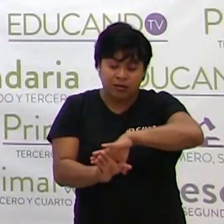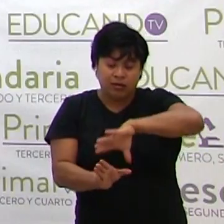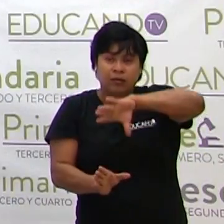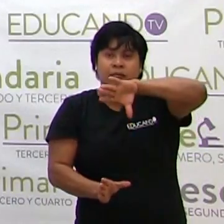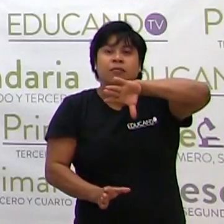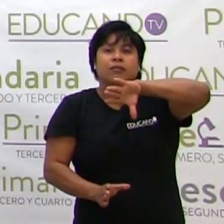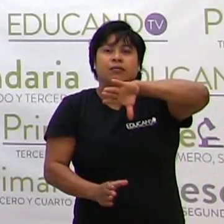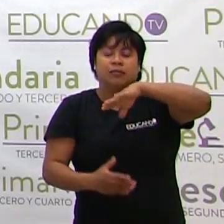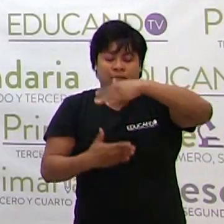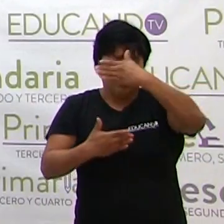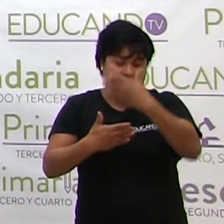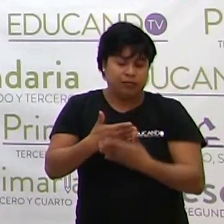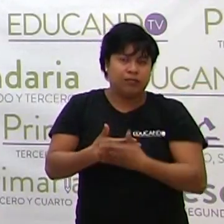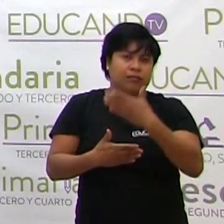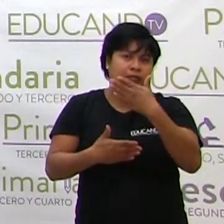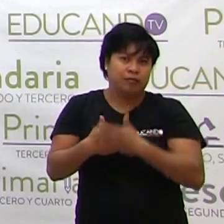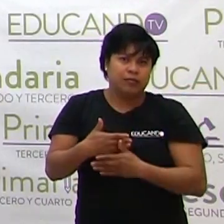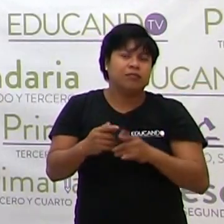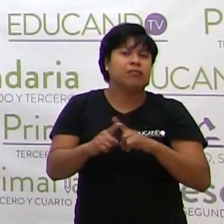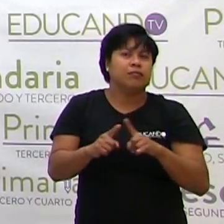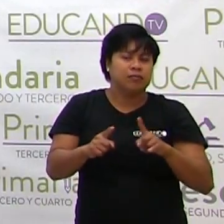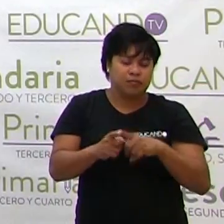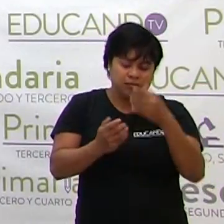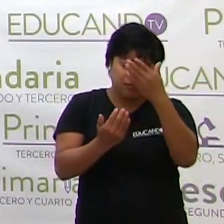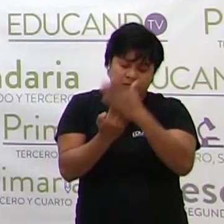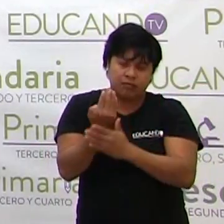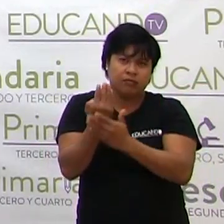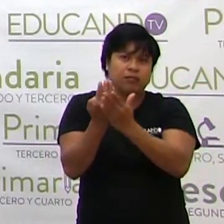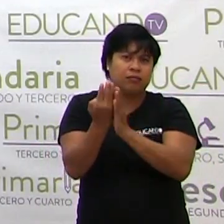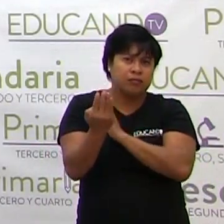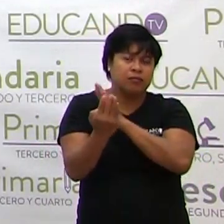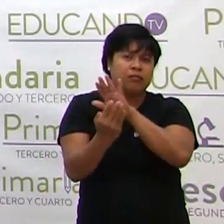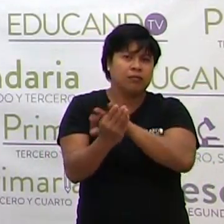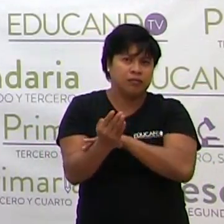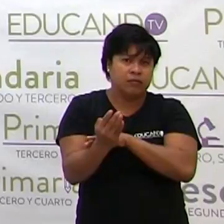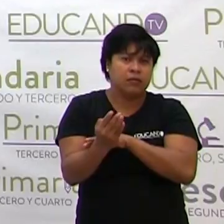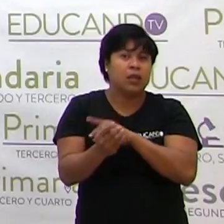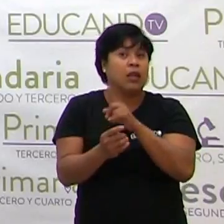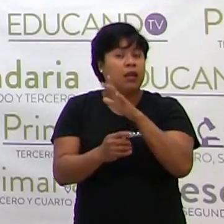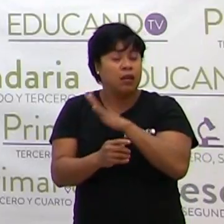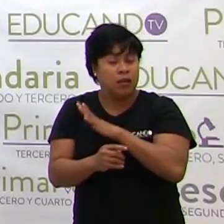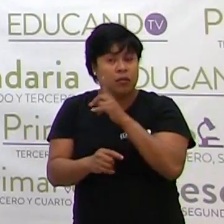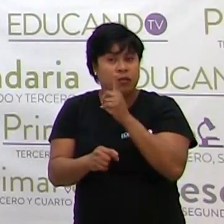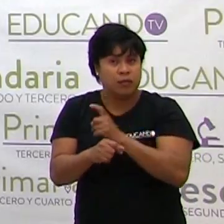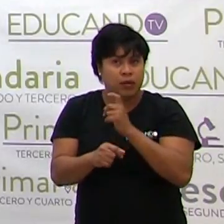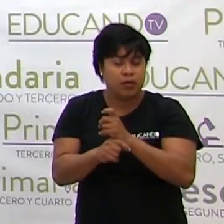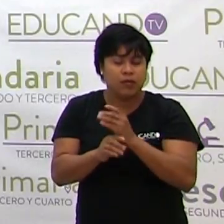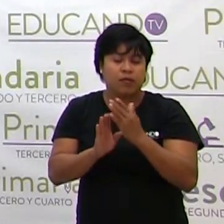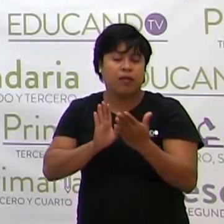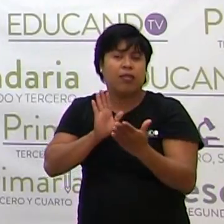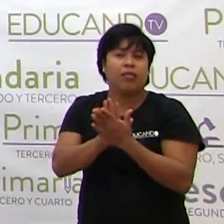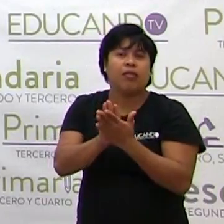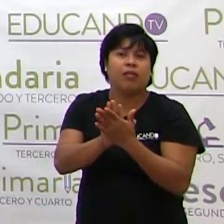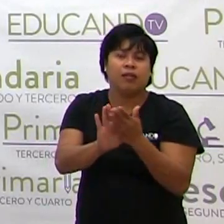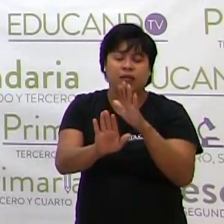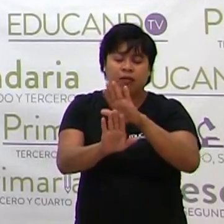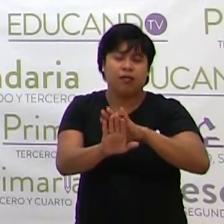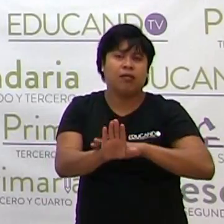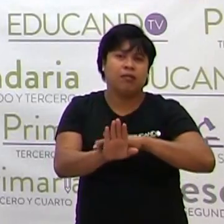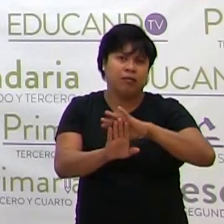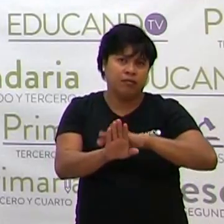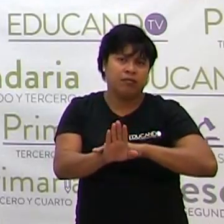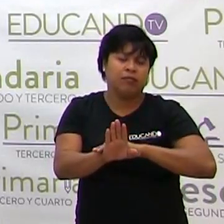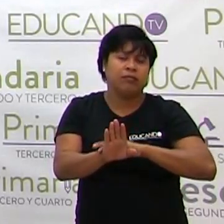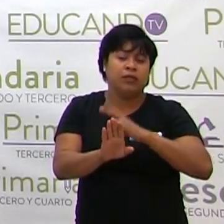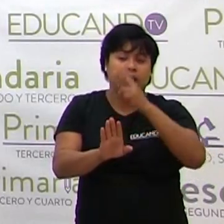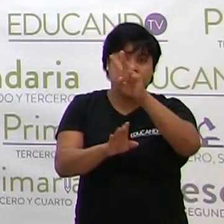cortes. Bien. Vamos a tener el primer corte, que es el delante. Bien. Vamos a